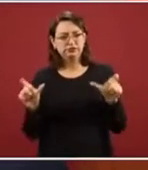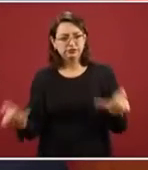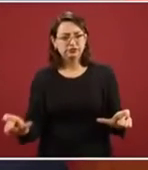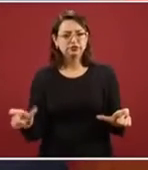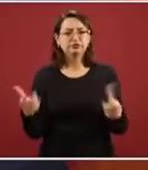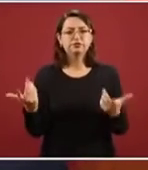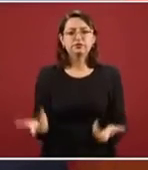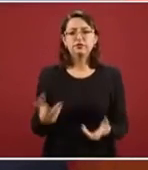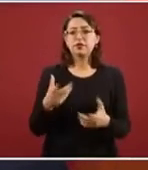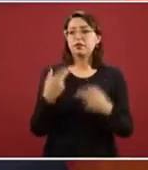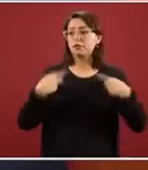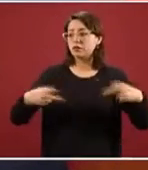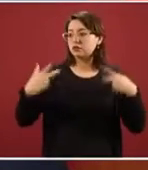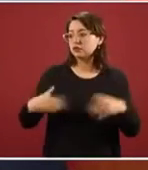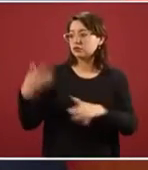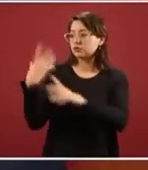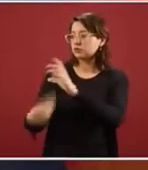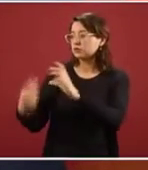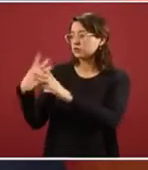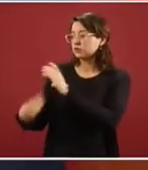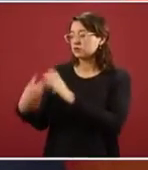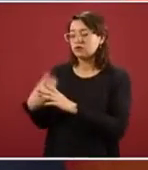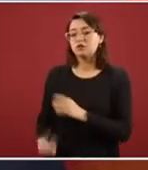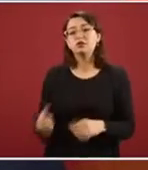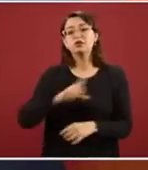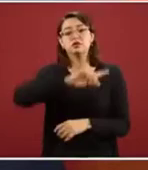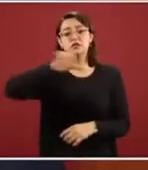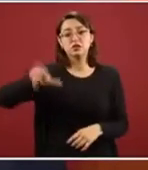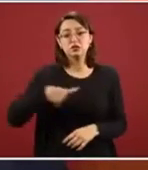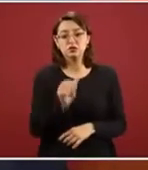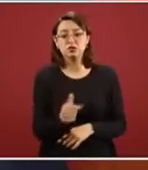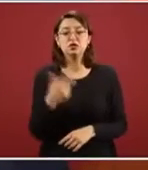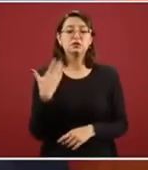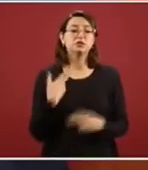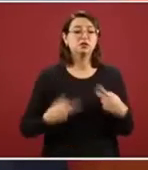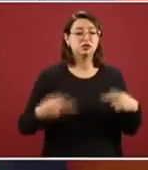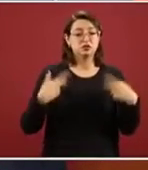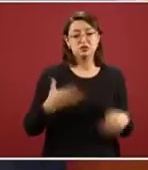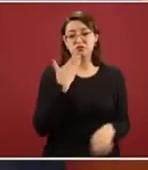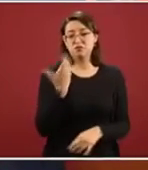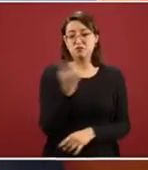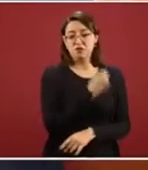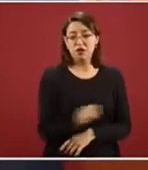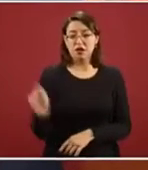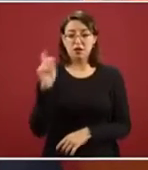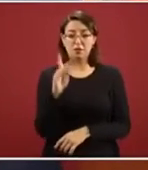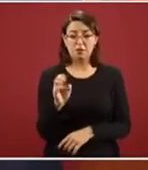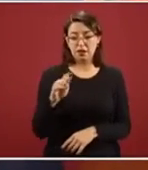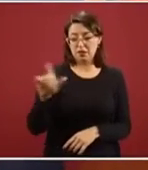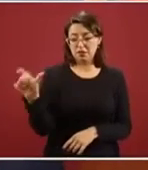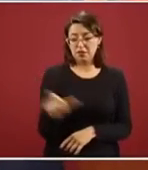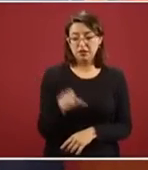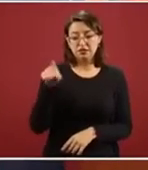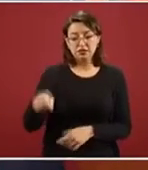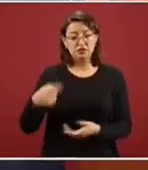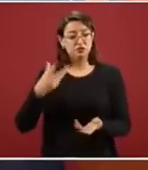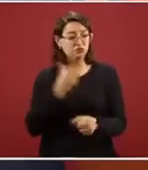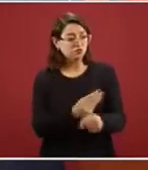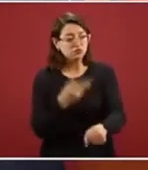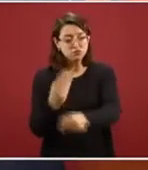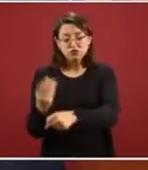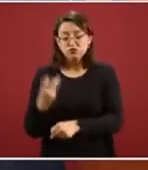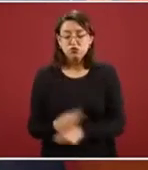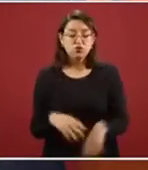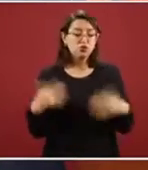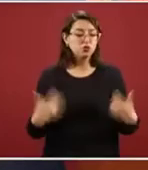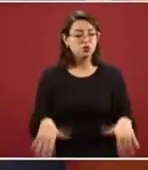una evacuación, y después extraordinarios técnicos de Petróleos Mexicanos reparan esos ductos. Por eso es muy